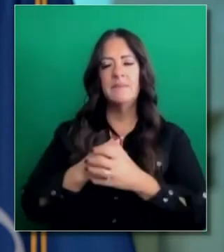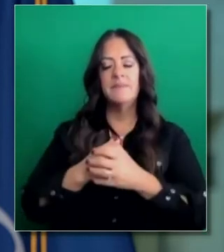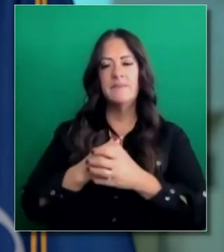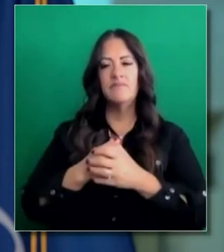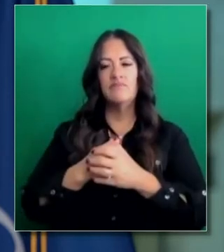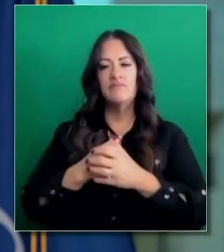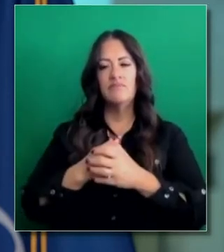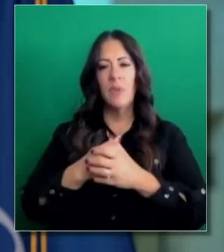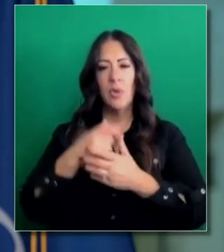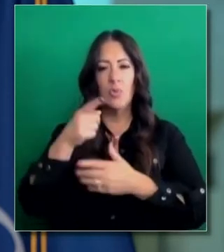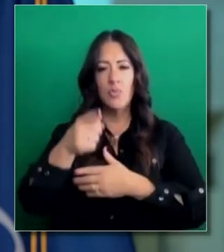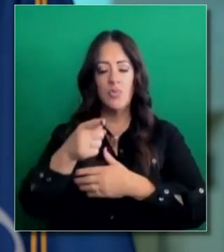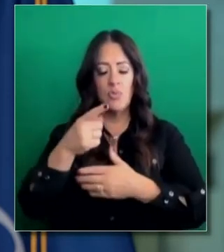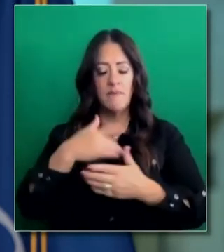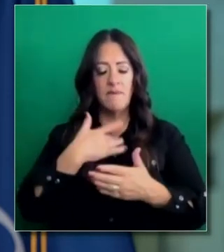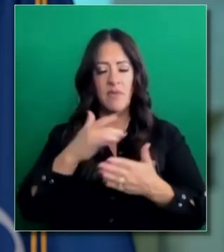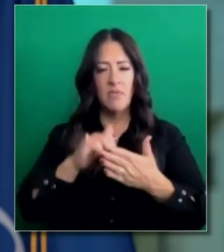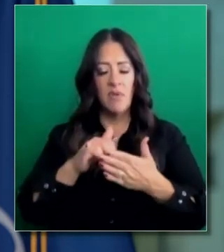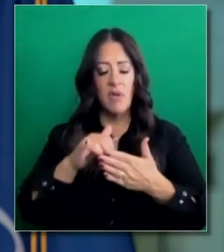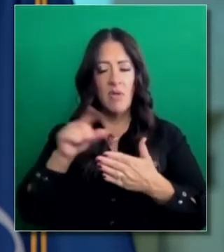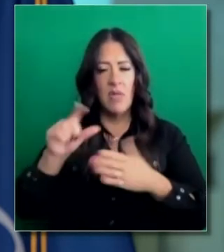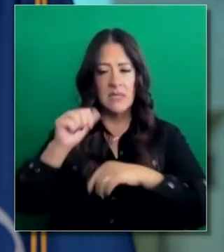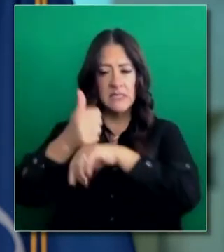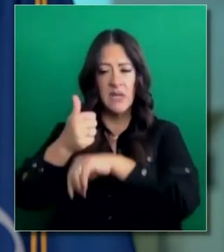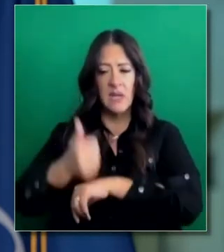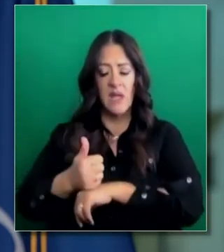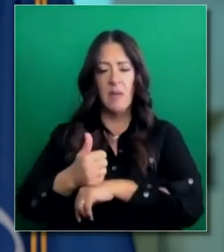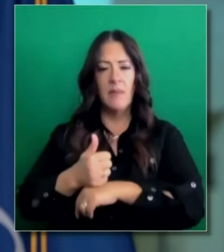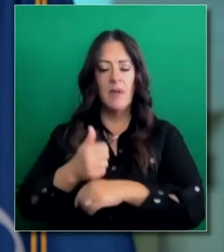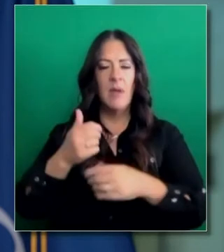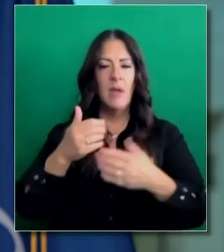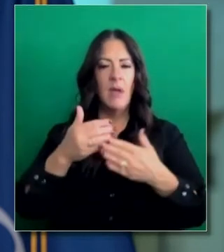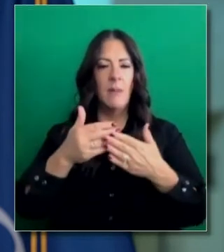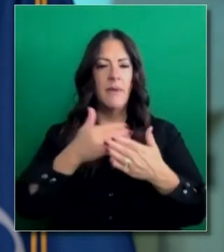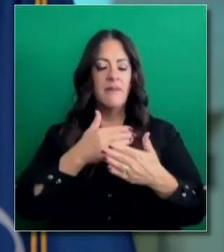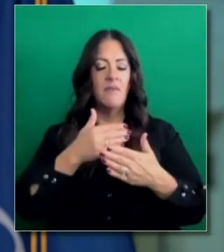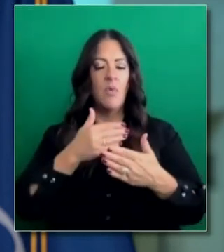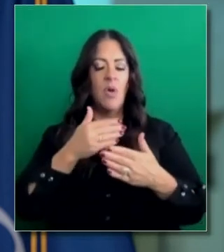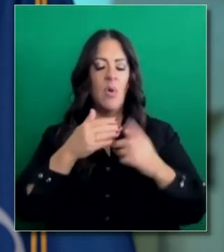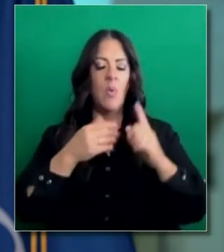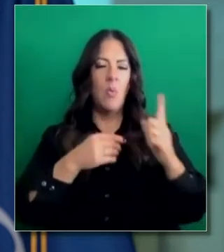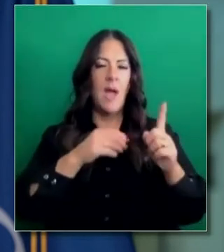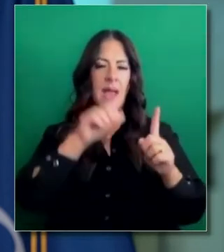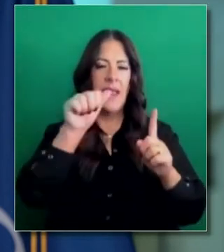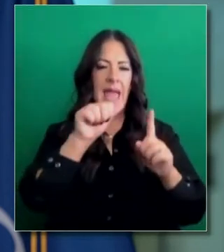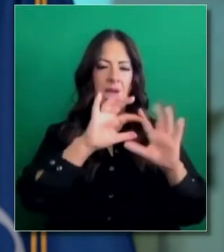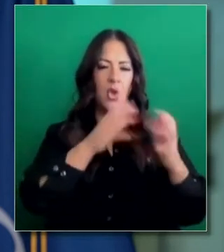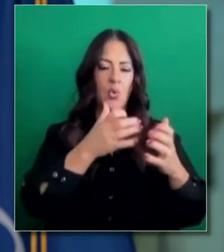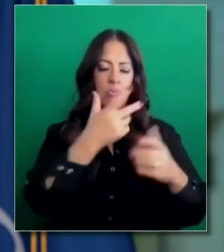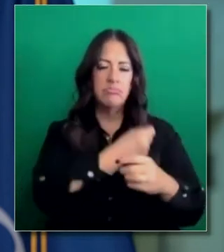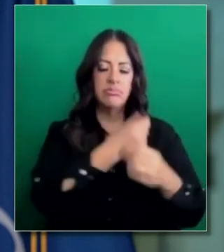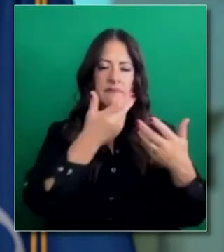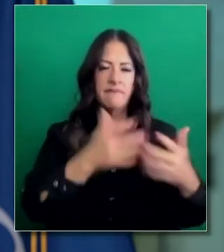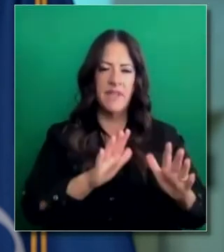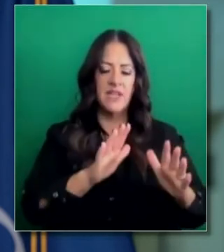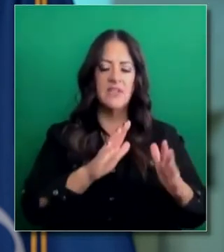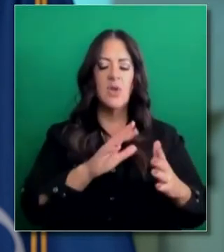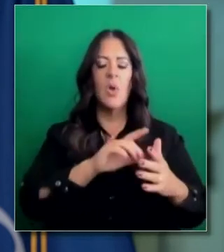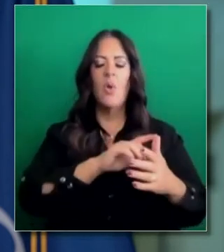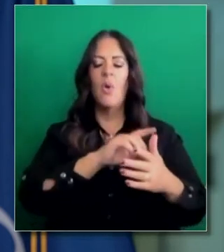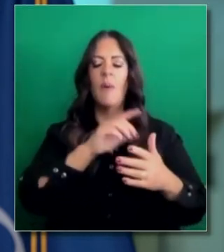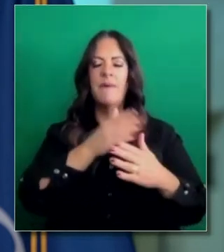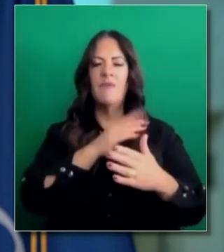quiere usted pasar a las categorías uno ve más rápidamente antes de terminar con 1a y el doctor galli